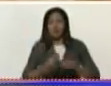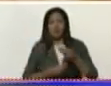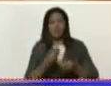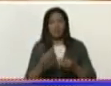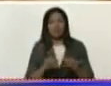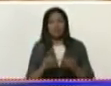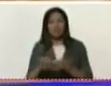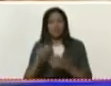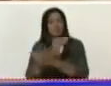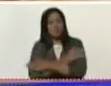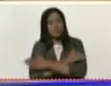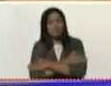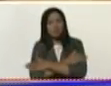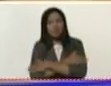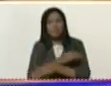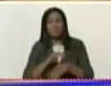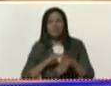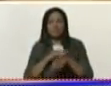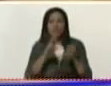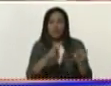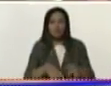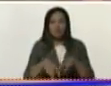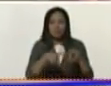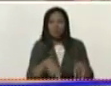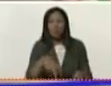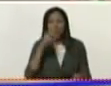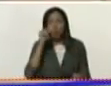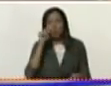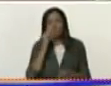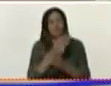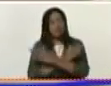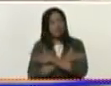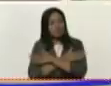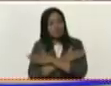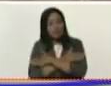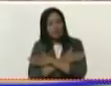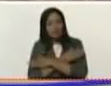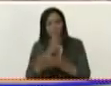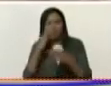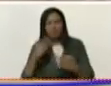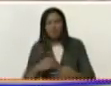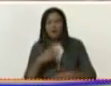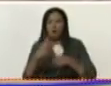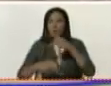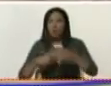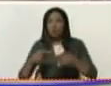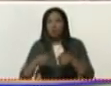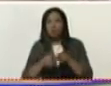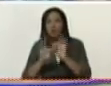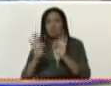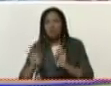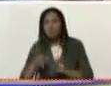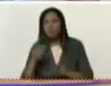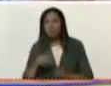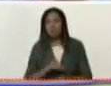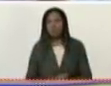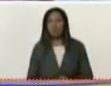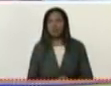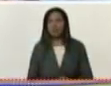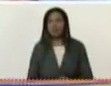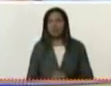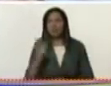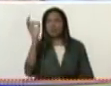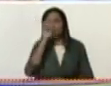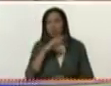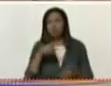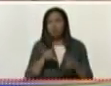te felicito, ministro de Agricultura Castro Sotelo. Felicito a los productores de cerdo, de